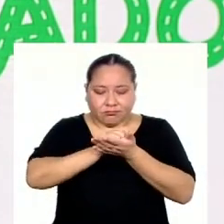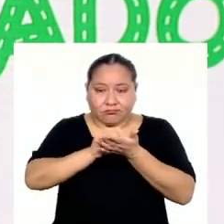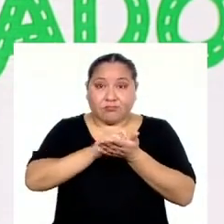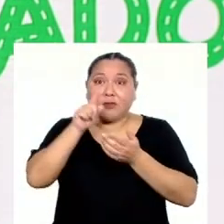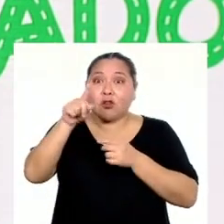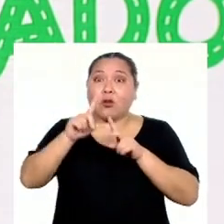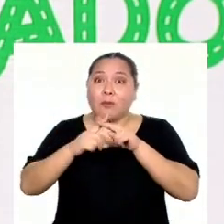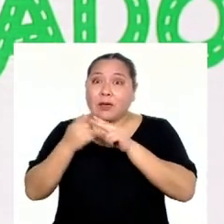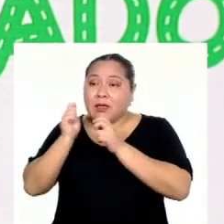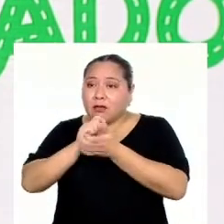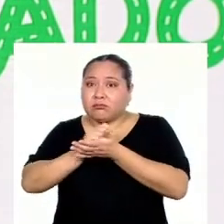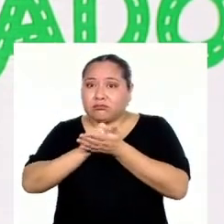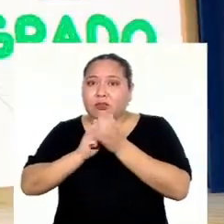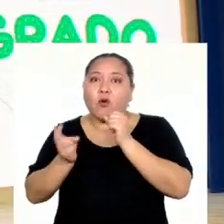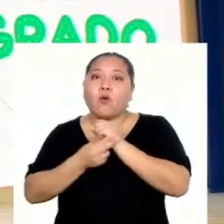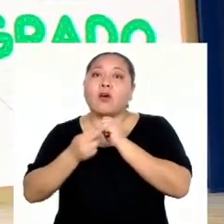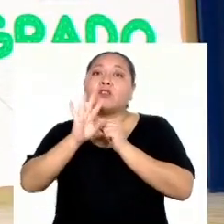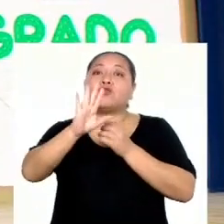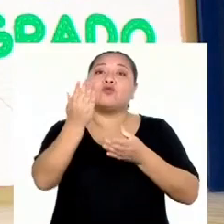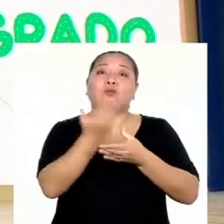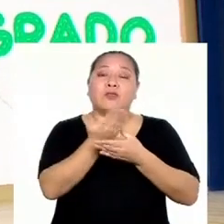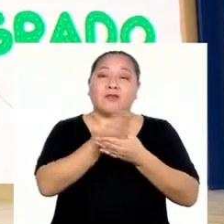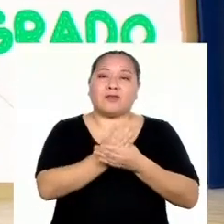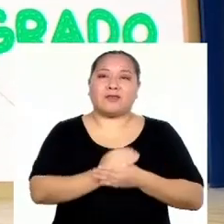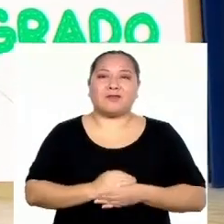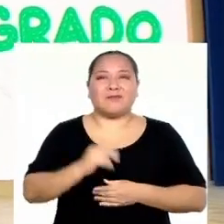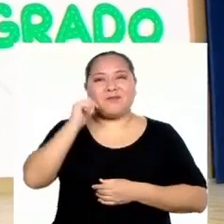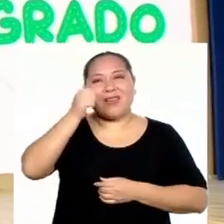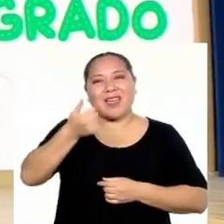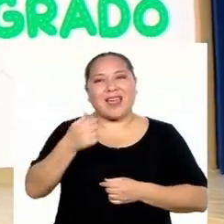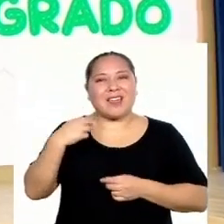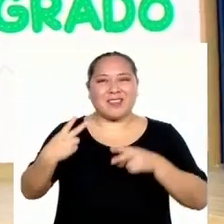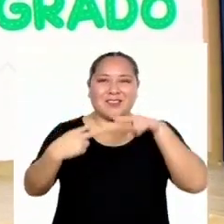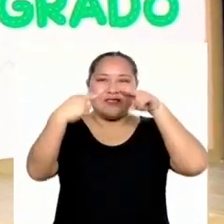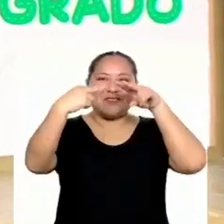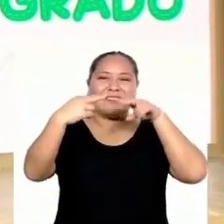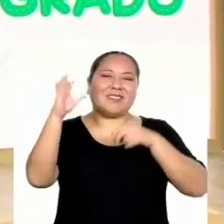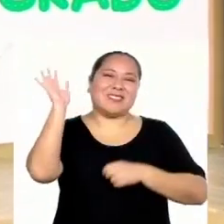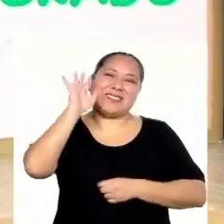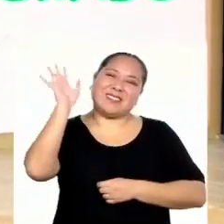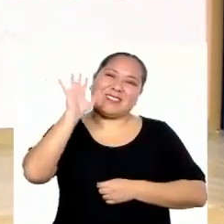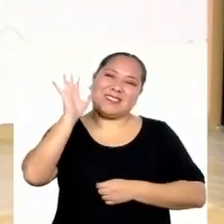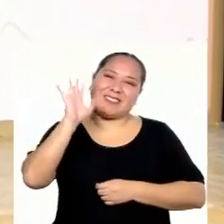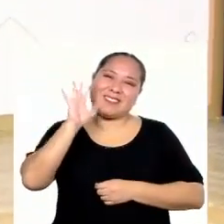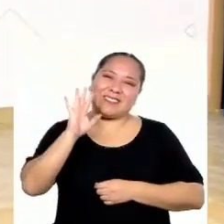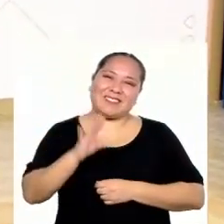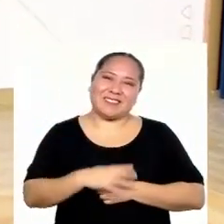desarrollar en su portafolio. Nos vemos mañana. ¡Chao!